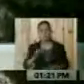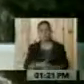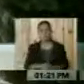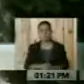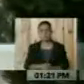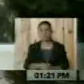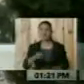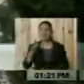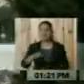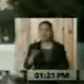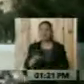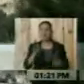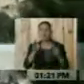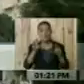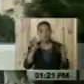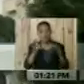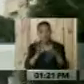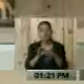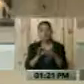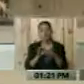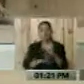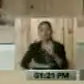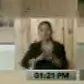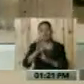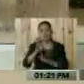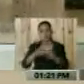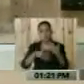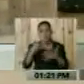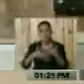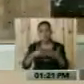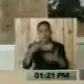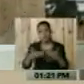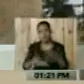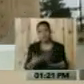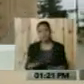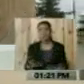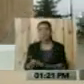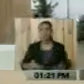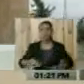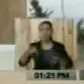para nuevas alianzas en el desarrollo del mercado petrolero.